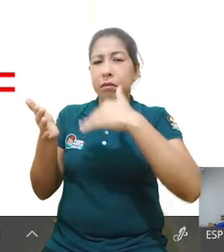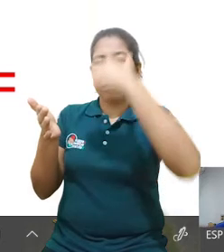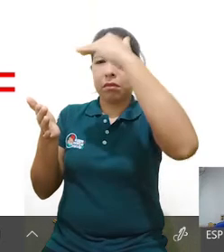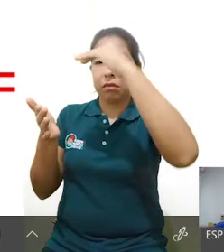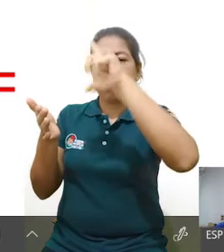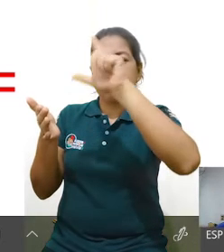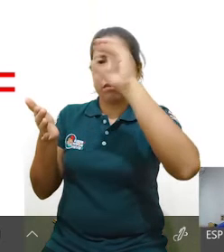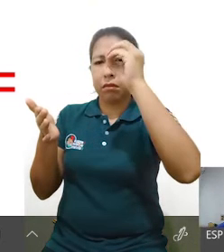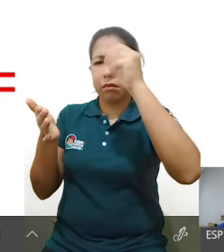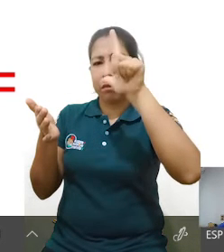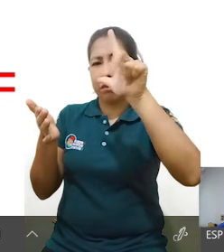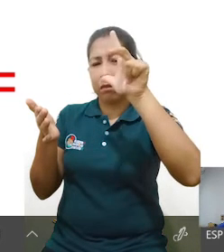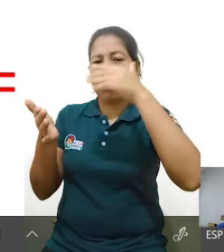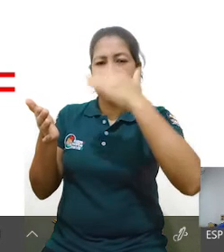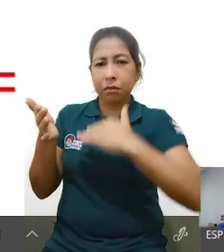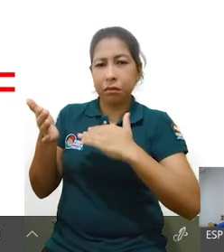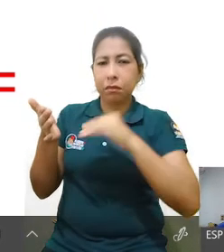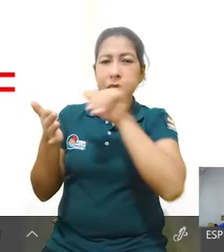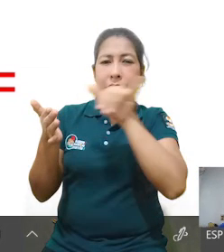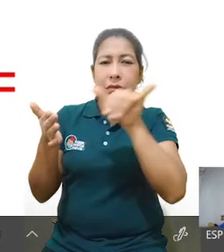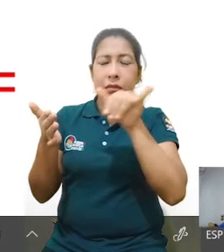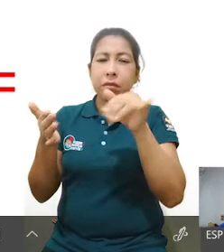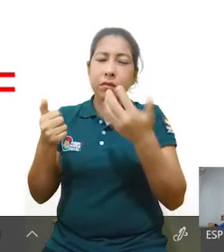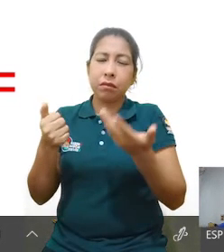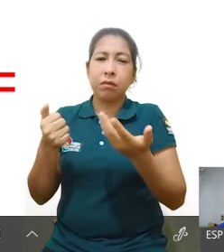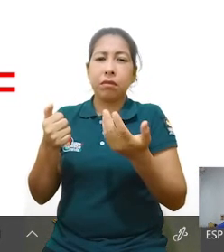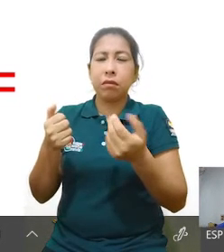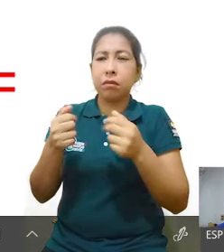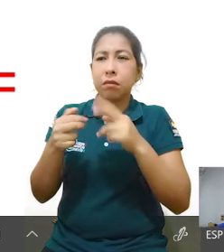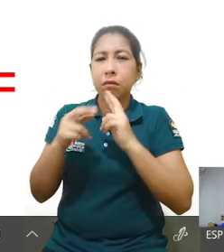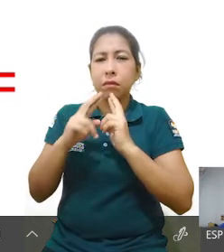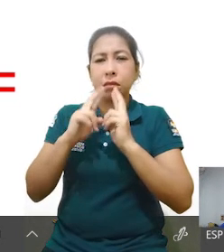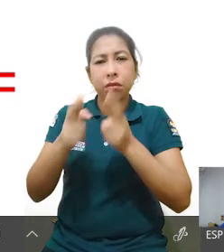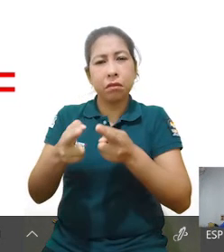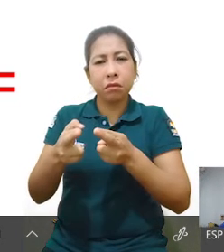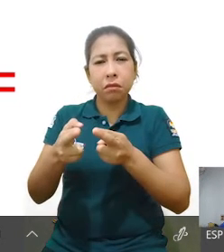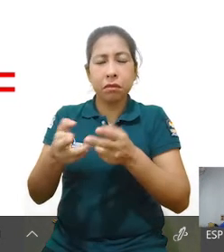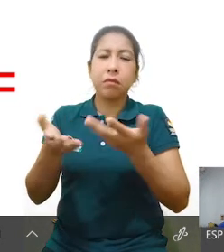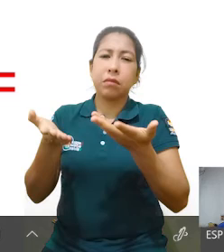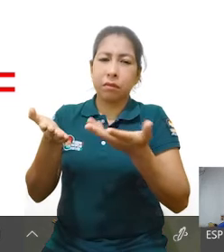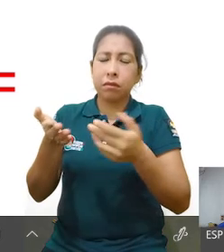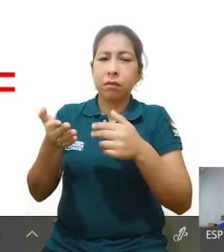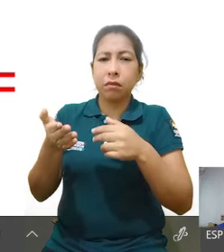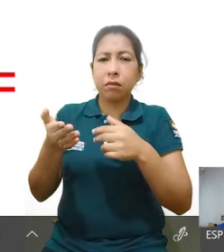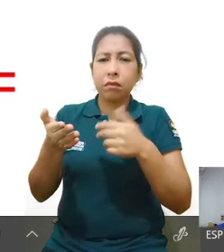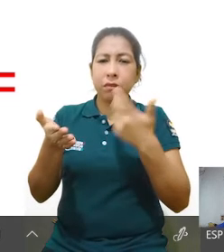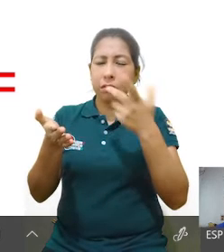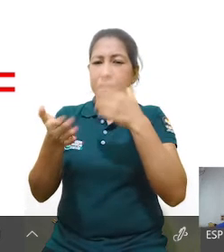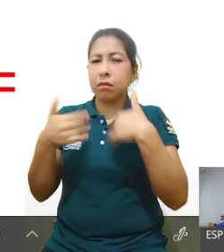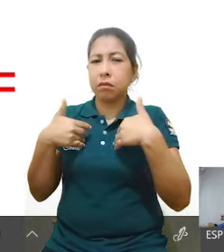36.3 dividido entre el logaritmo de pi. Anotamos igual y hemos calculado el logaritmo de 36.3 en base